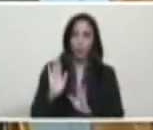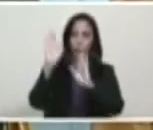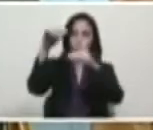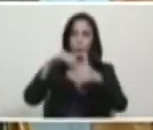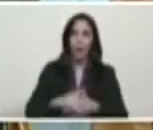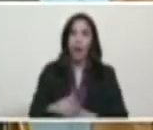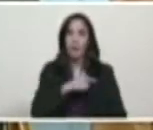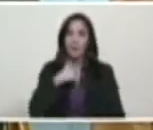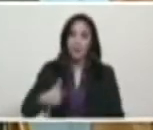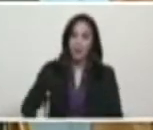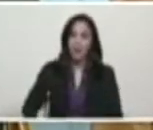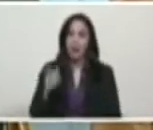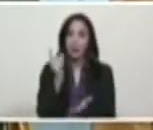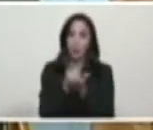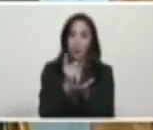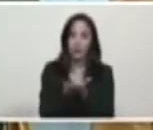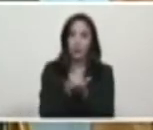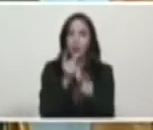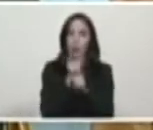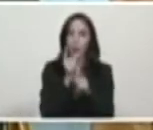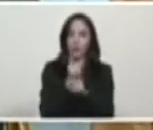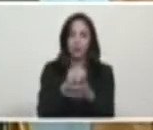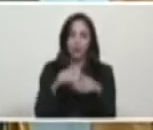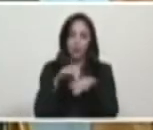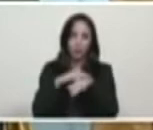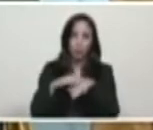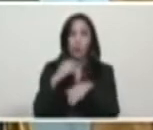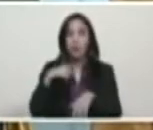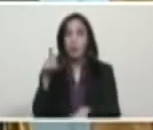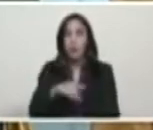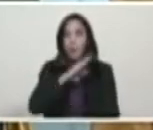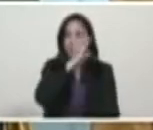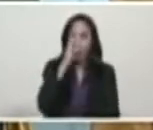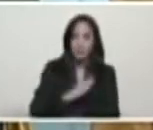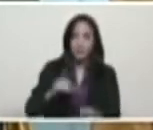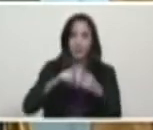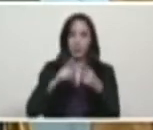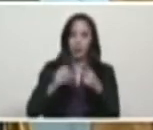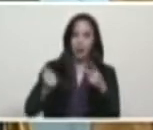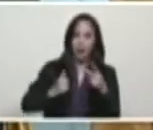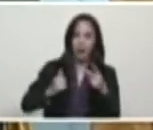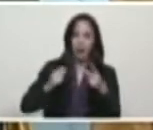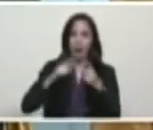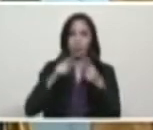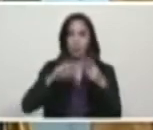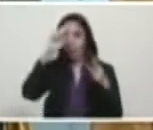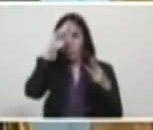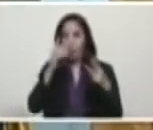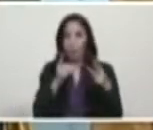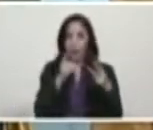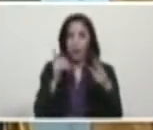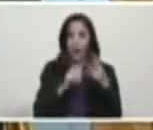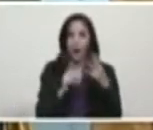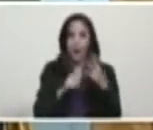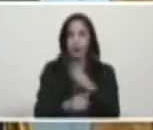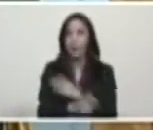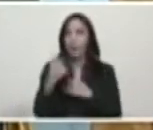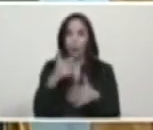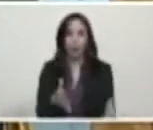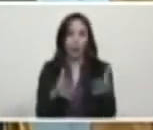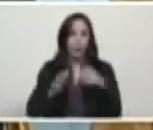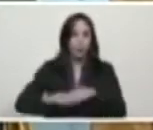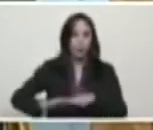rumbo a China, con la participación de Brasil y las Vírgenes, Chile, Colombia, Canadá y Dominicana, que estuvieron aquí y le ganamos a todos en